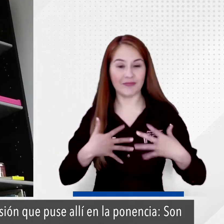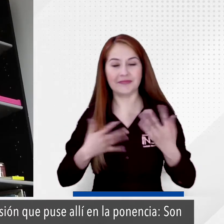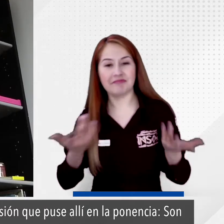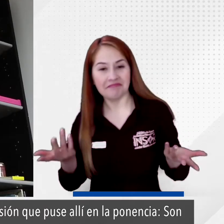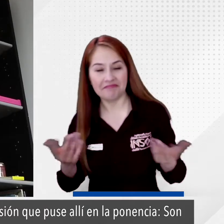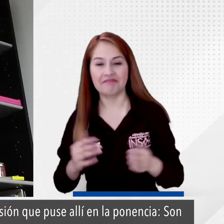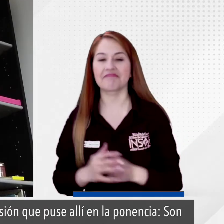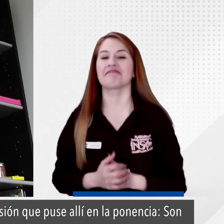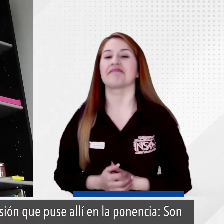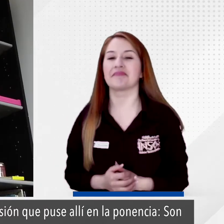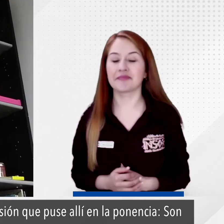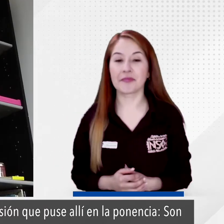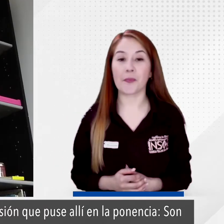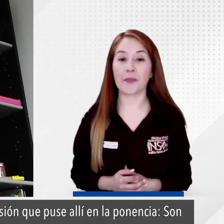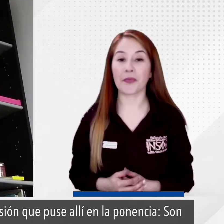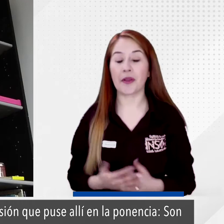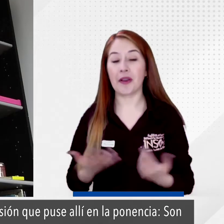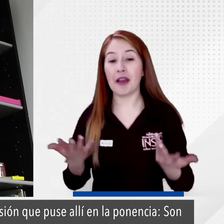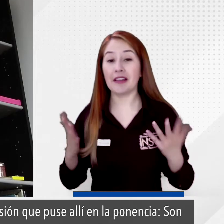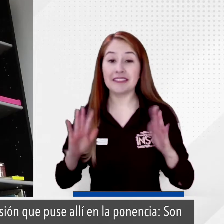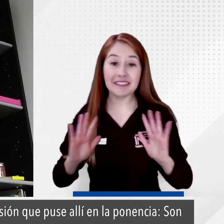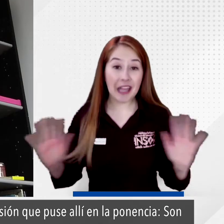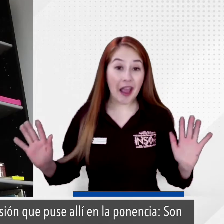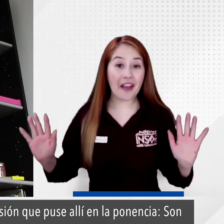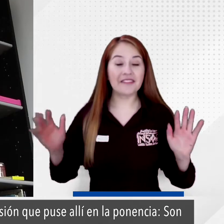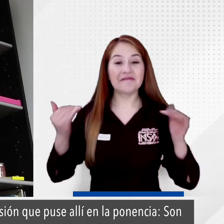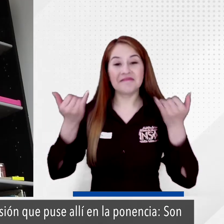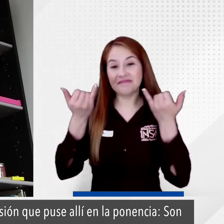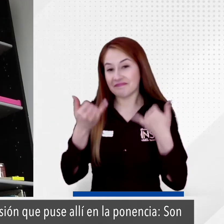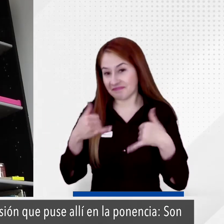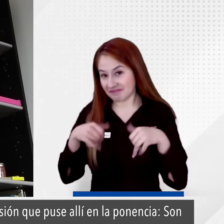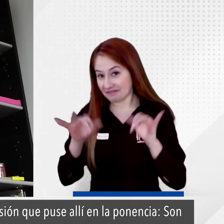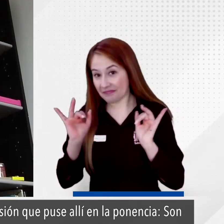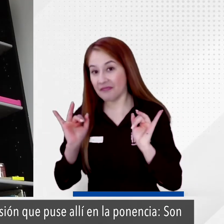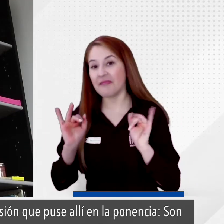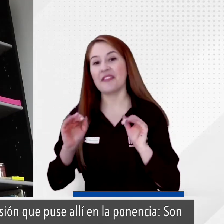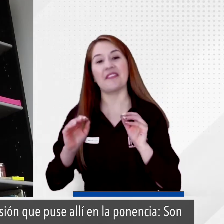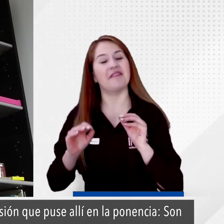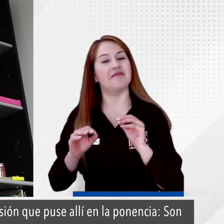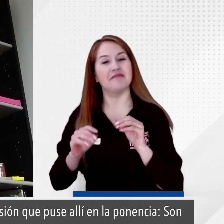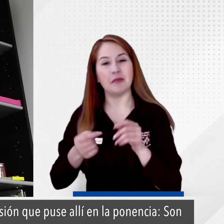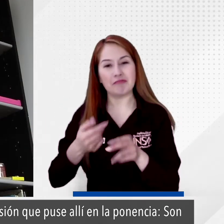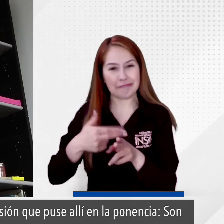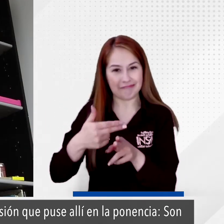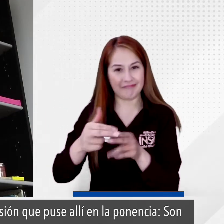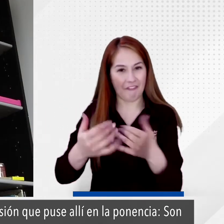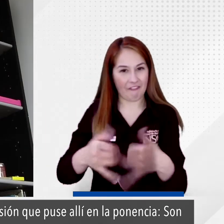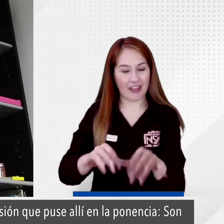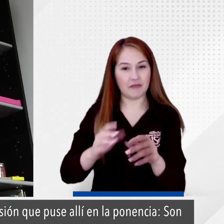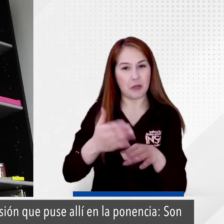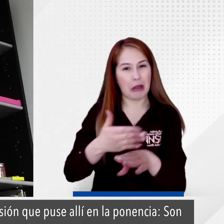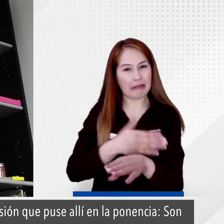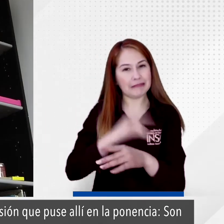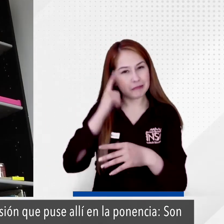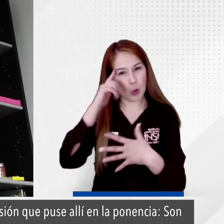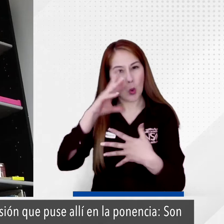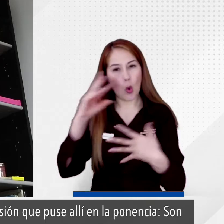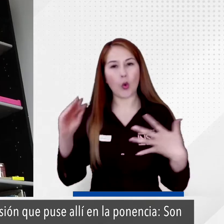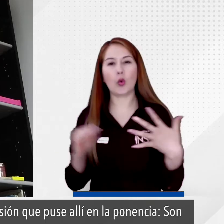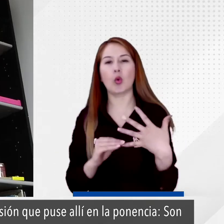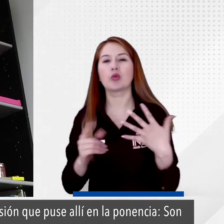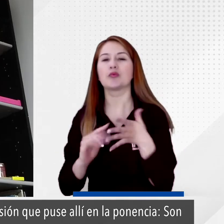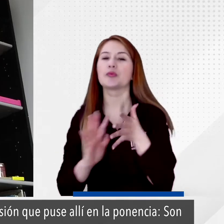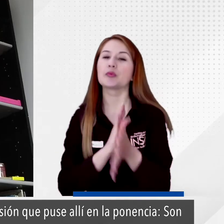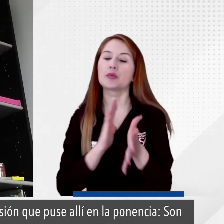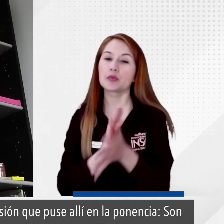quiero pues cerrar como con esto, ¿cierto? Con una conclusión que puse